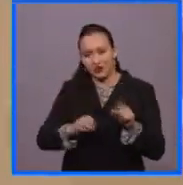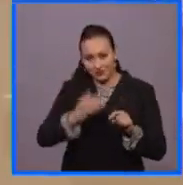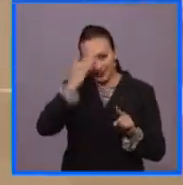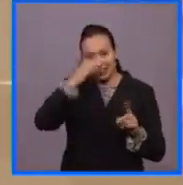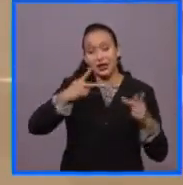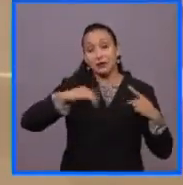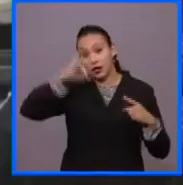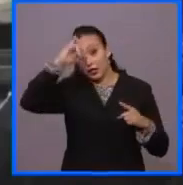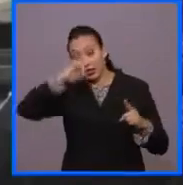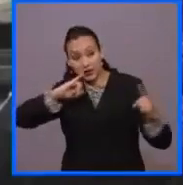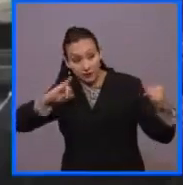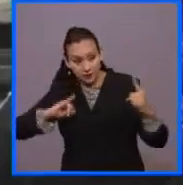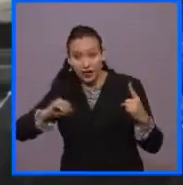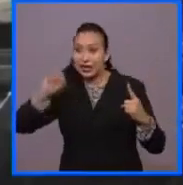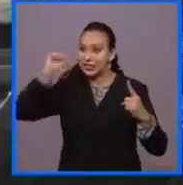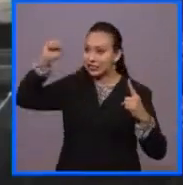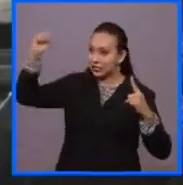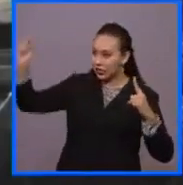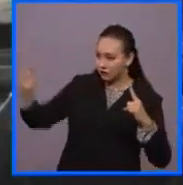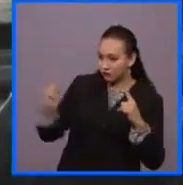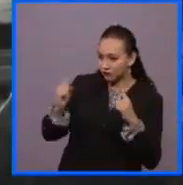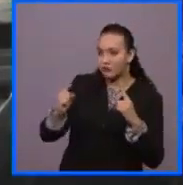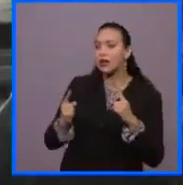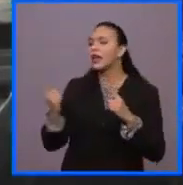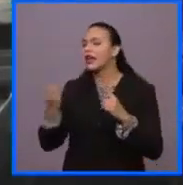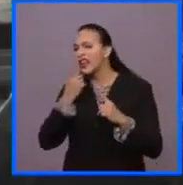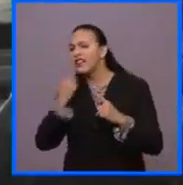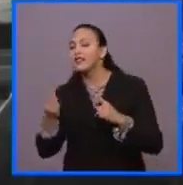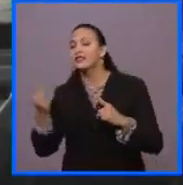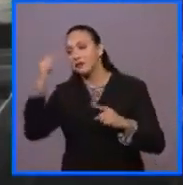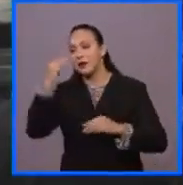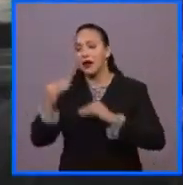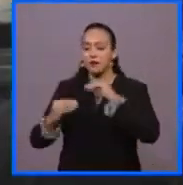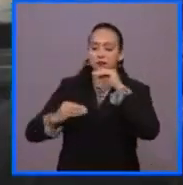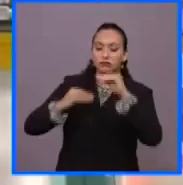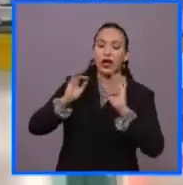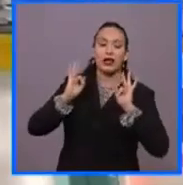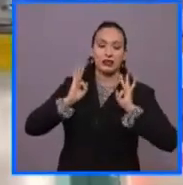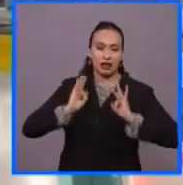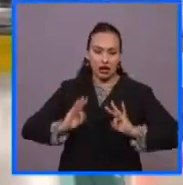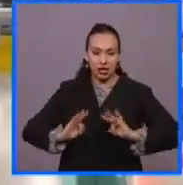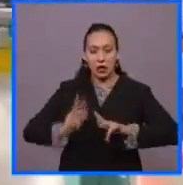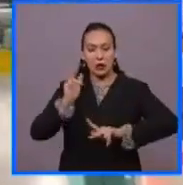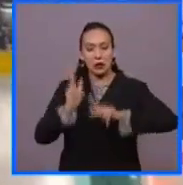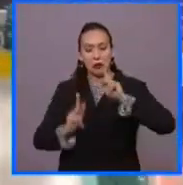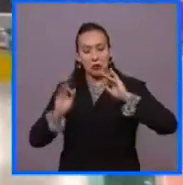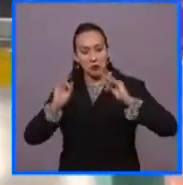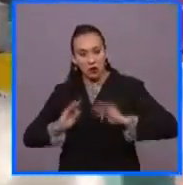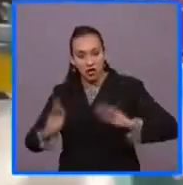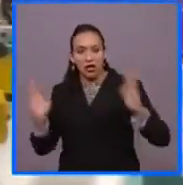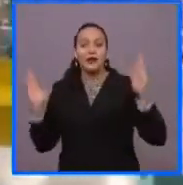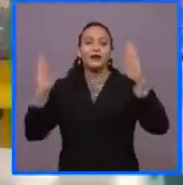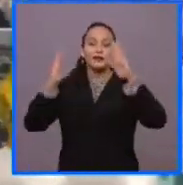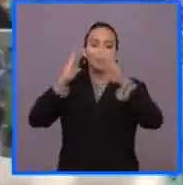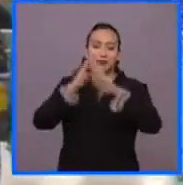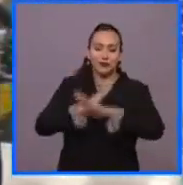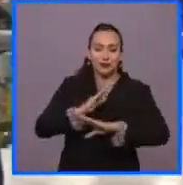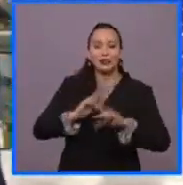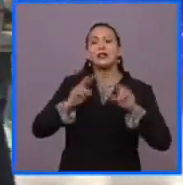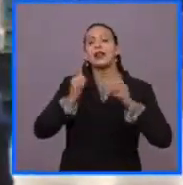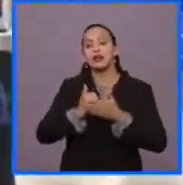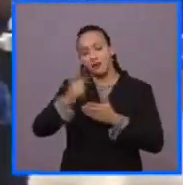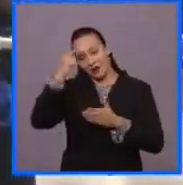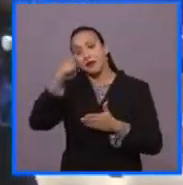parte patronal y a los sindicatos con el fin de encontrar una salida ágil y negociada a los conflictos en materia de